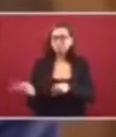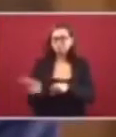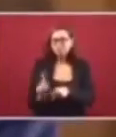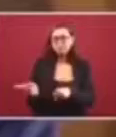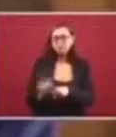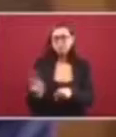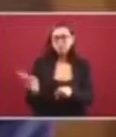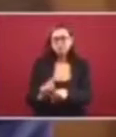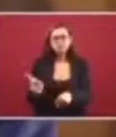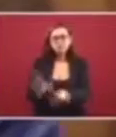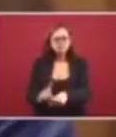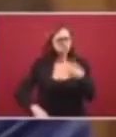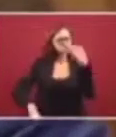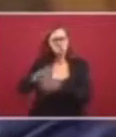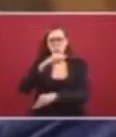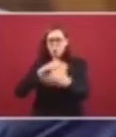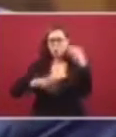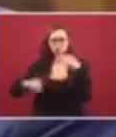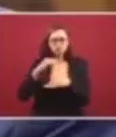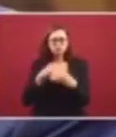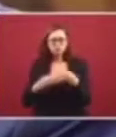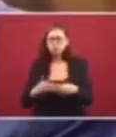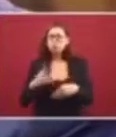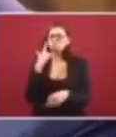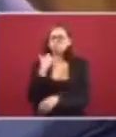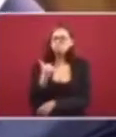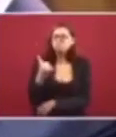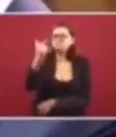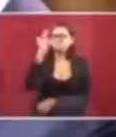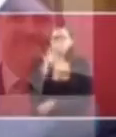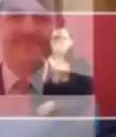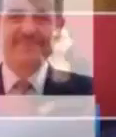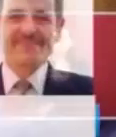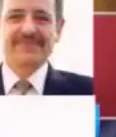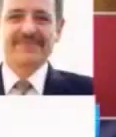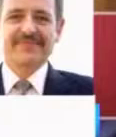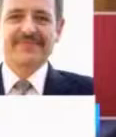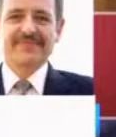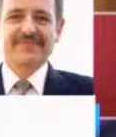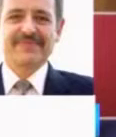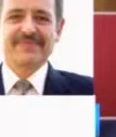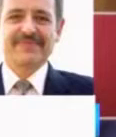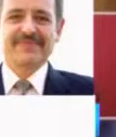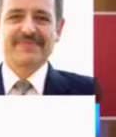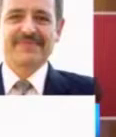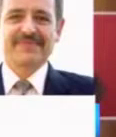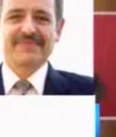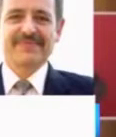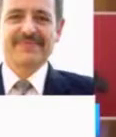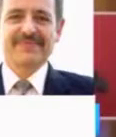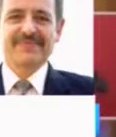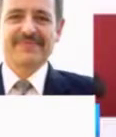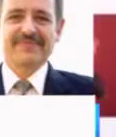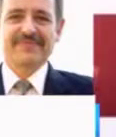político. Un desarrollo pleno implica integralmente todos esos factores y no